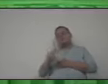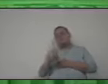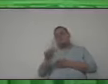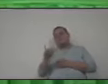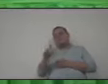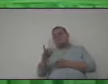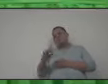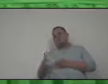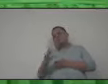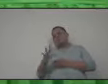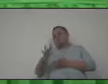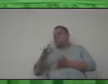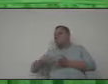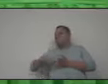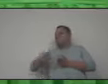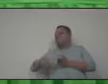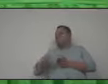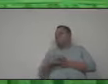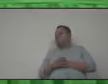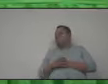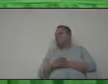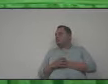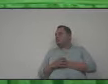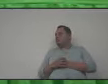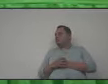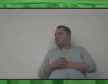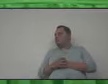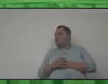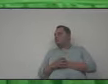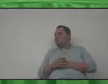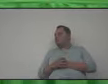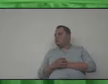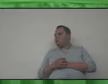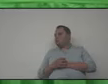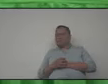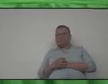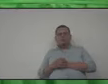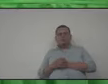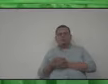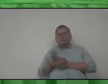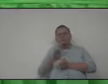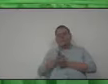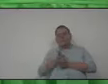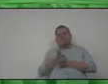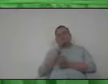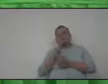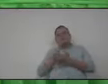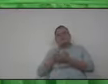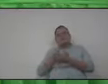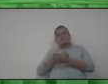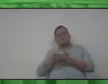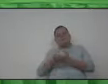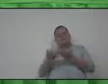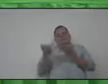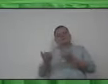la contratación, pues hemos tenido dificultades un poquito, pero ya espero que hoy